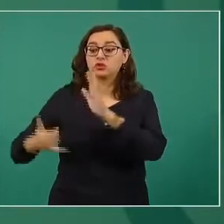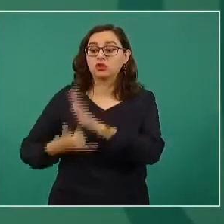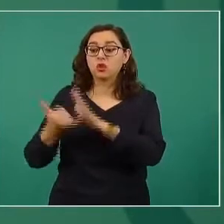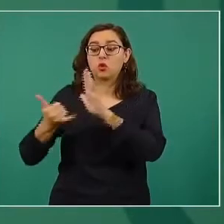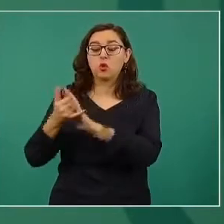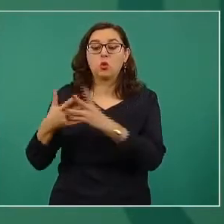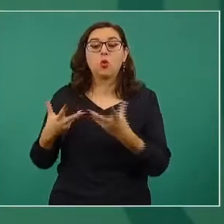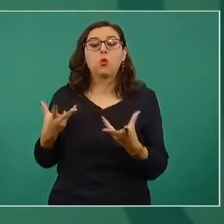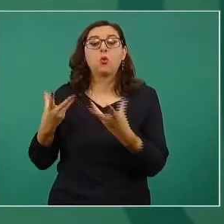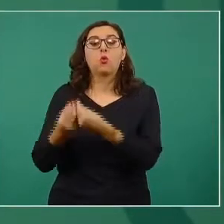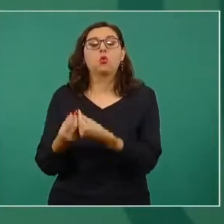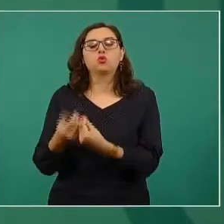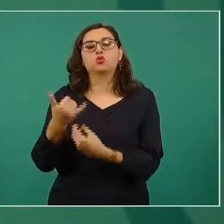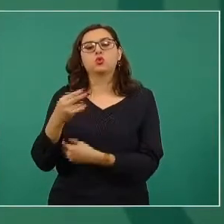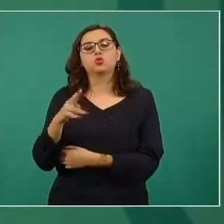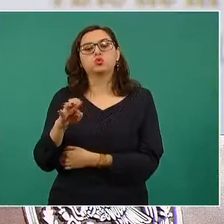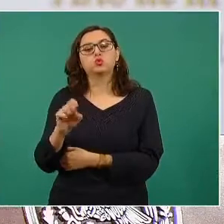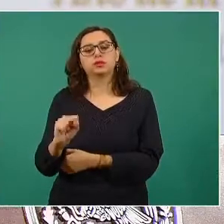Yunes.